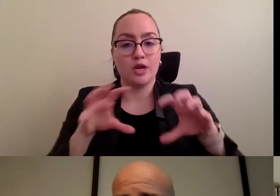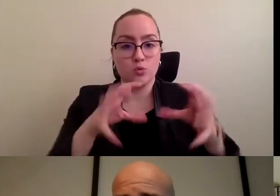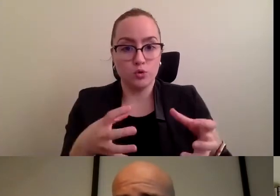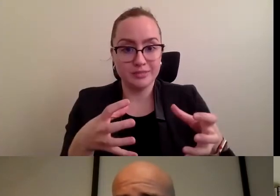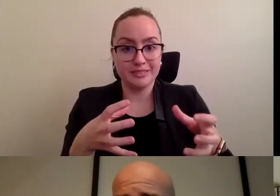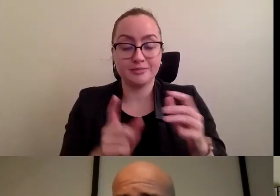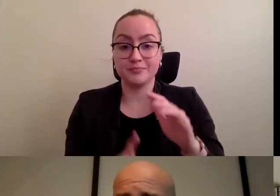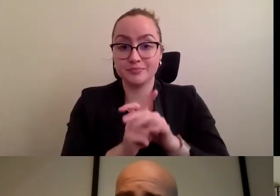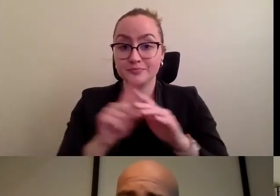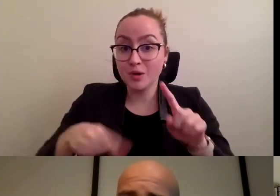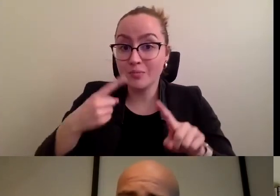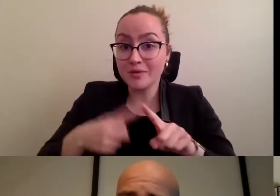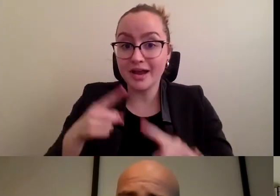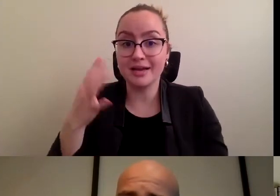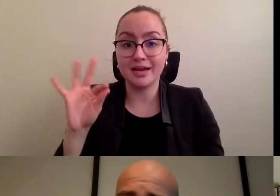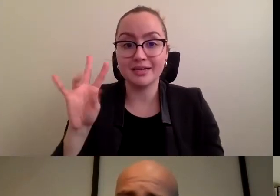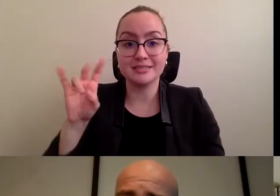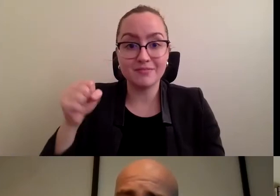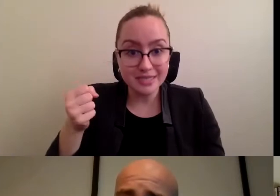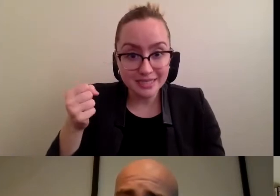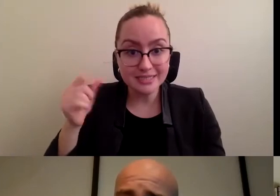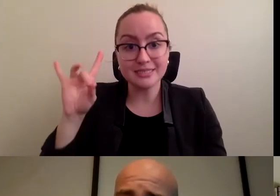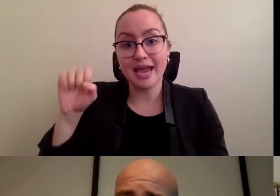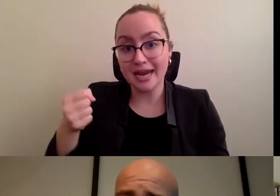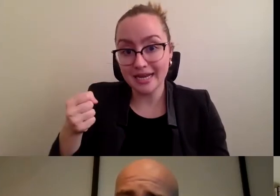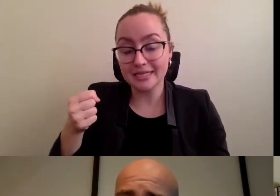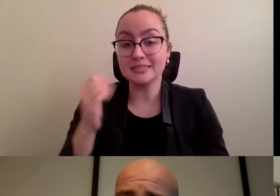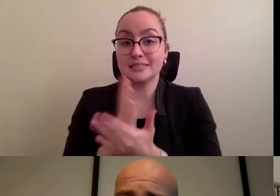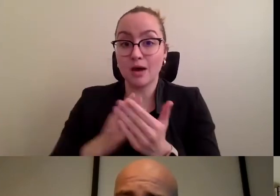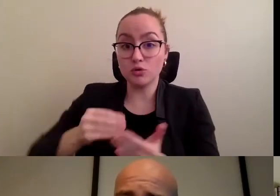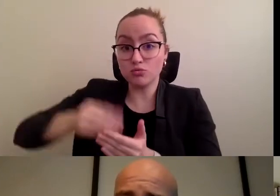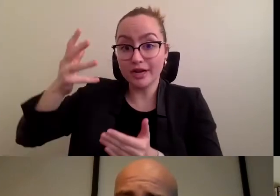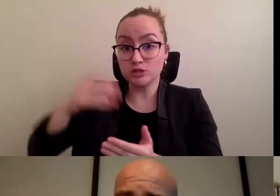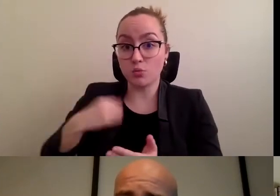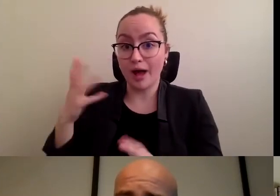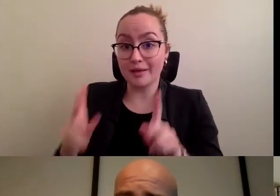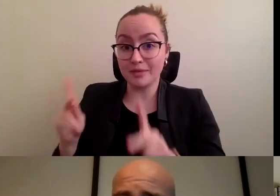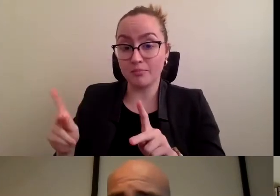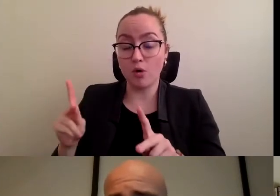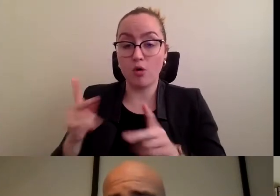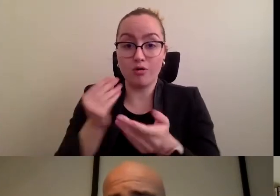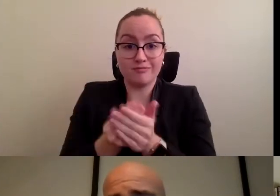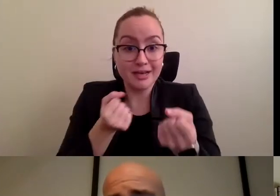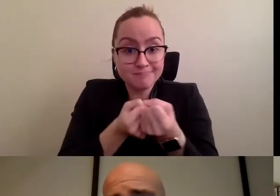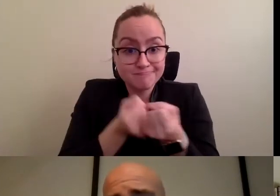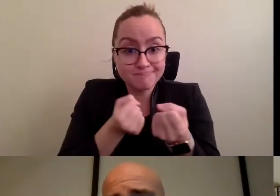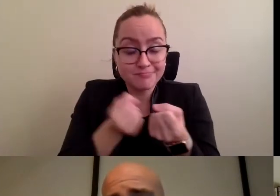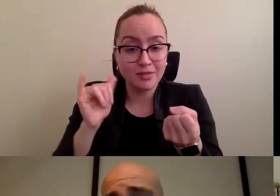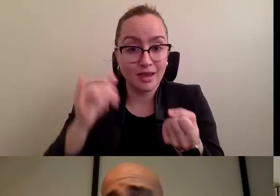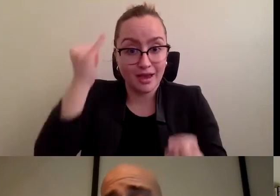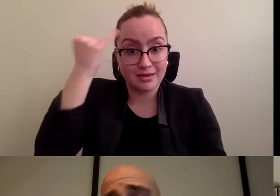contra inmigración, y estos grupos quienes empezaron en los años 70, 80, y mirando quién